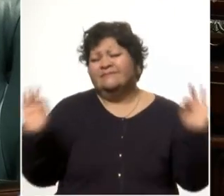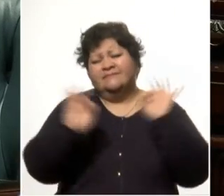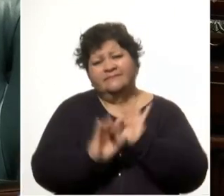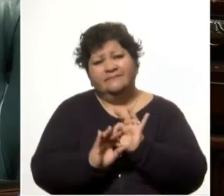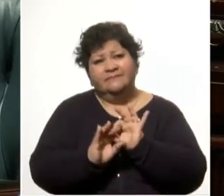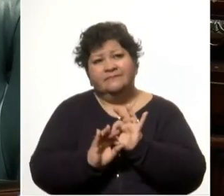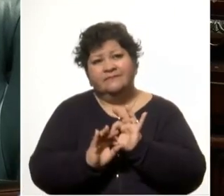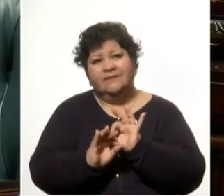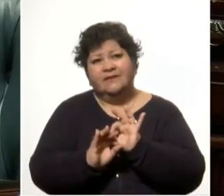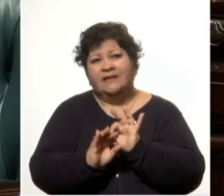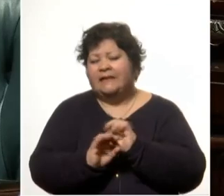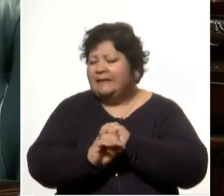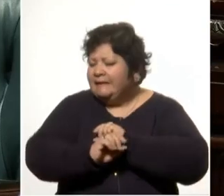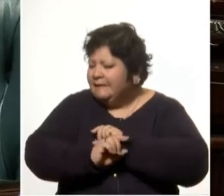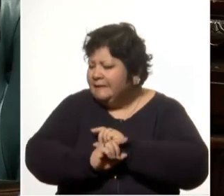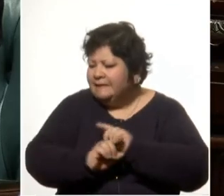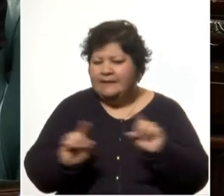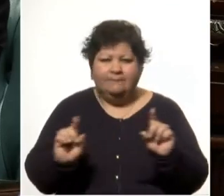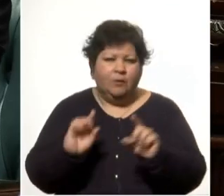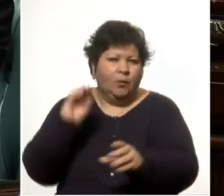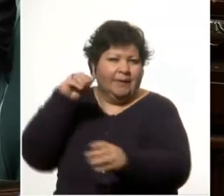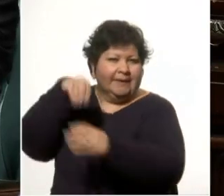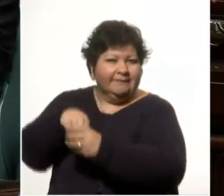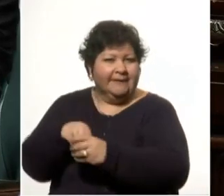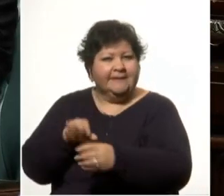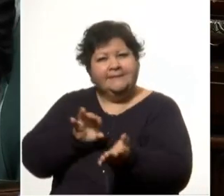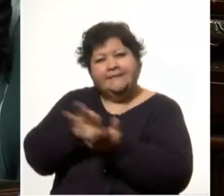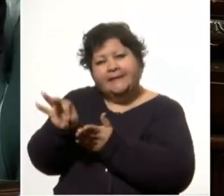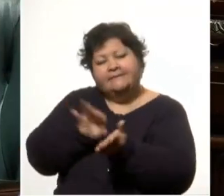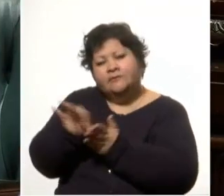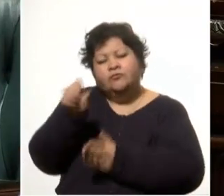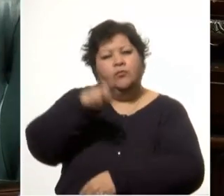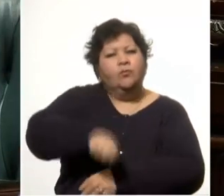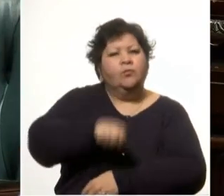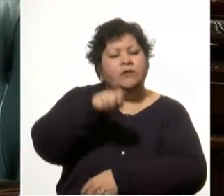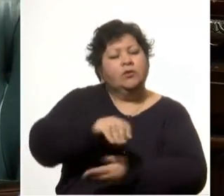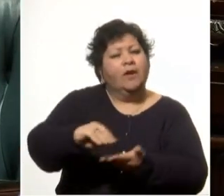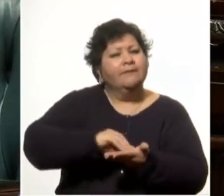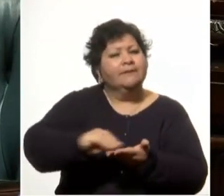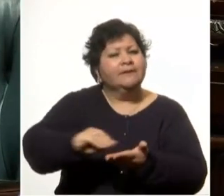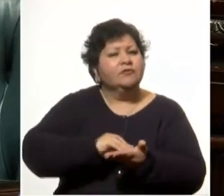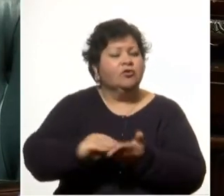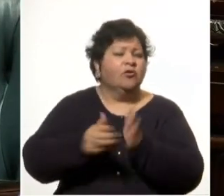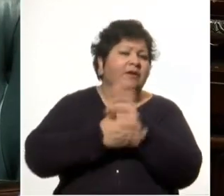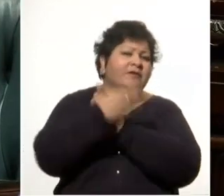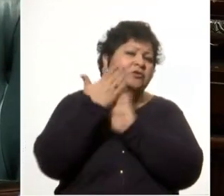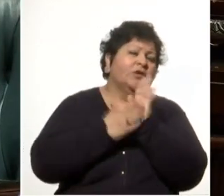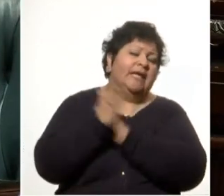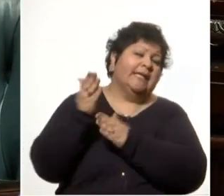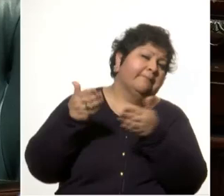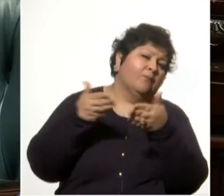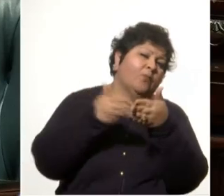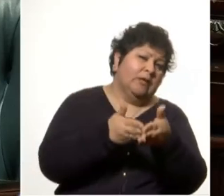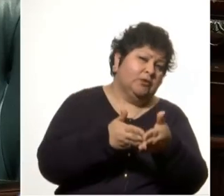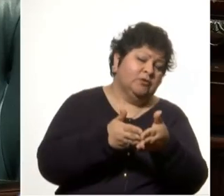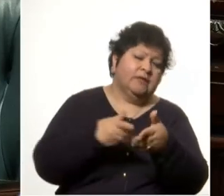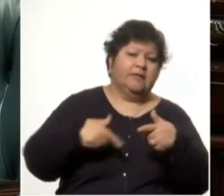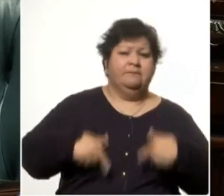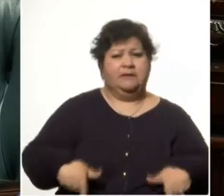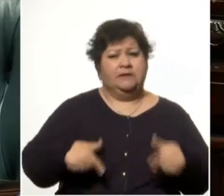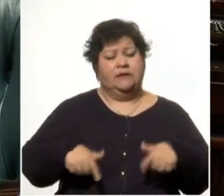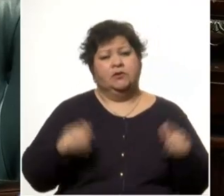Ni siquiera intervinieron los servicios jurídicos de la Administración Nacional de Puerto ni del Ministerio de